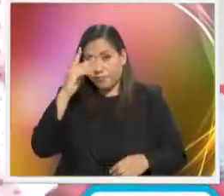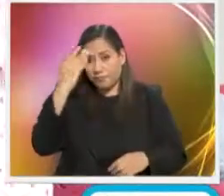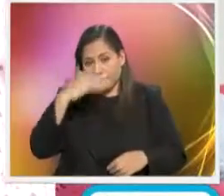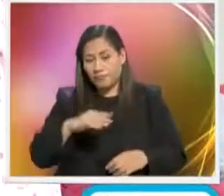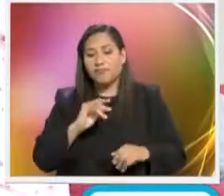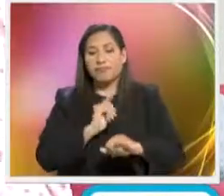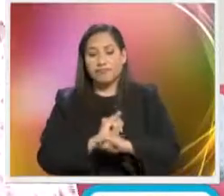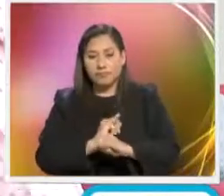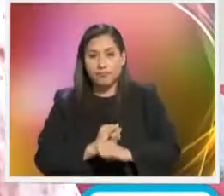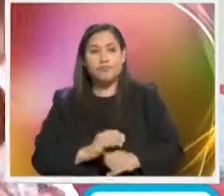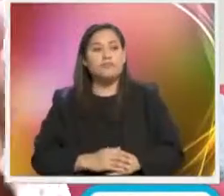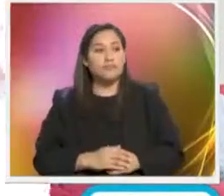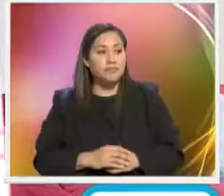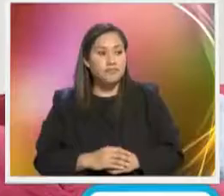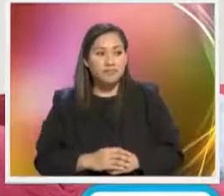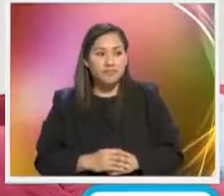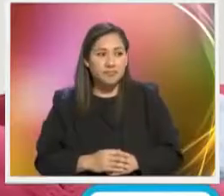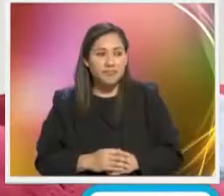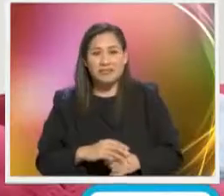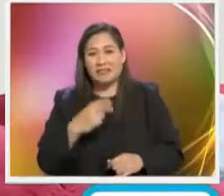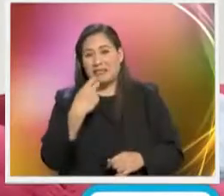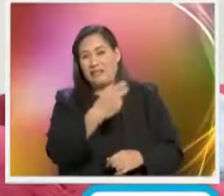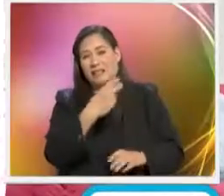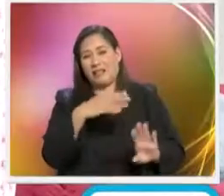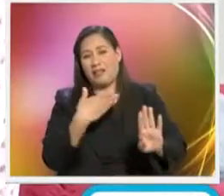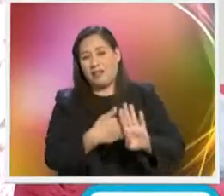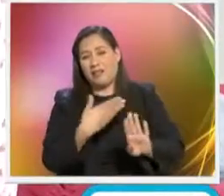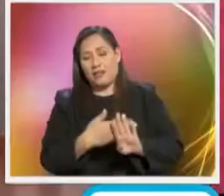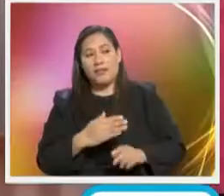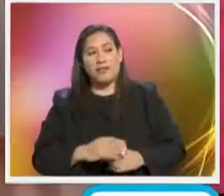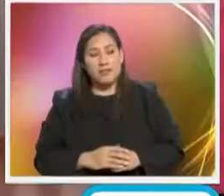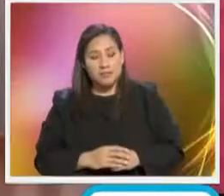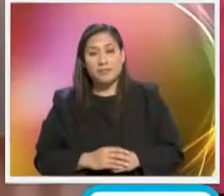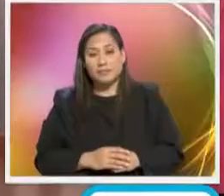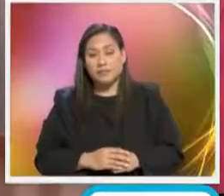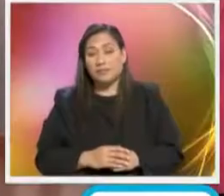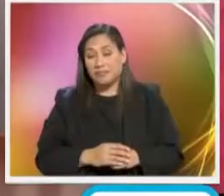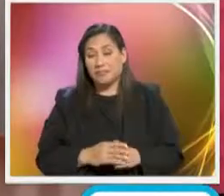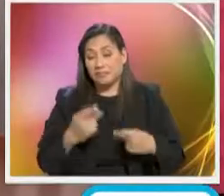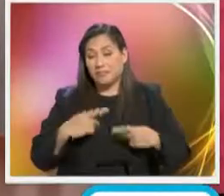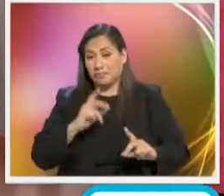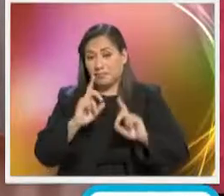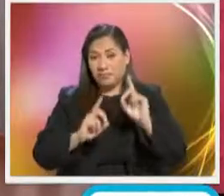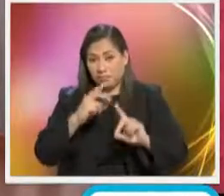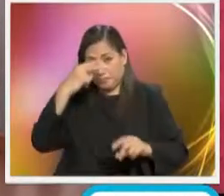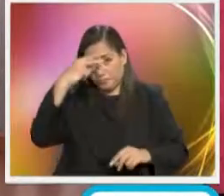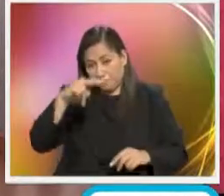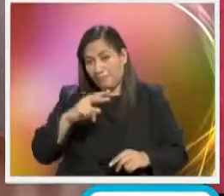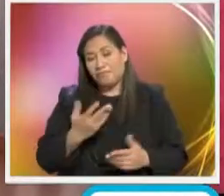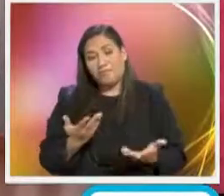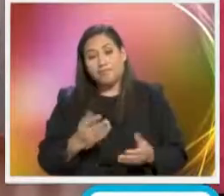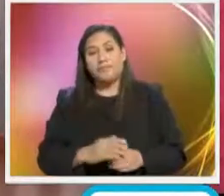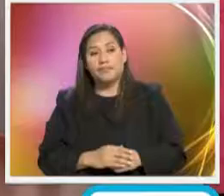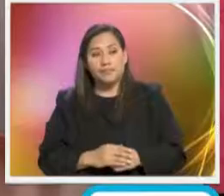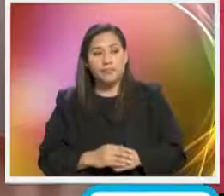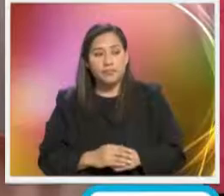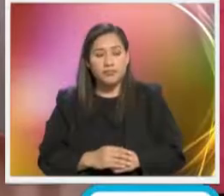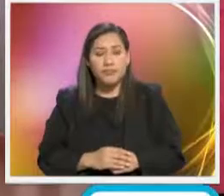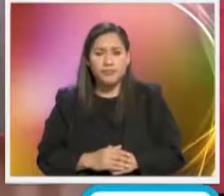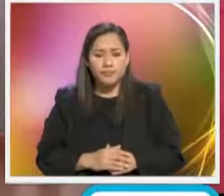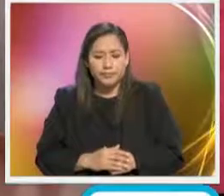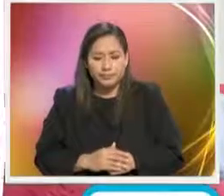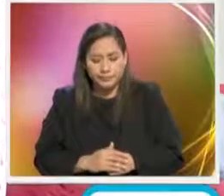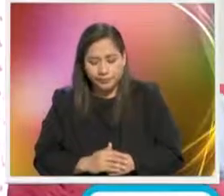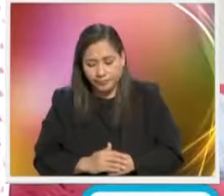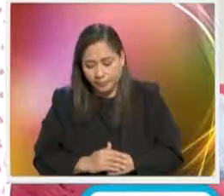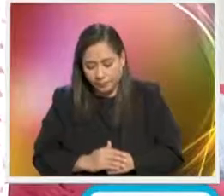las redes sociales se vino unas críticas terribles en contra de nuestros atletas mexicanos, y al contrario de eso, creo